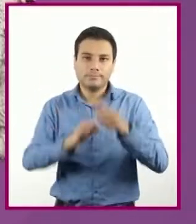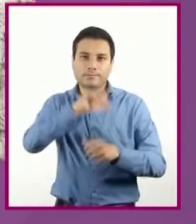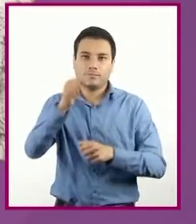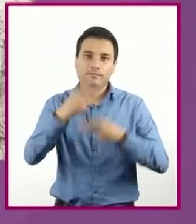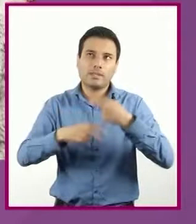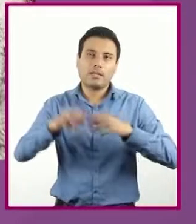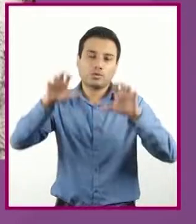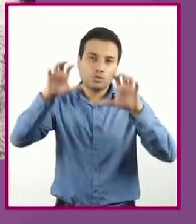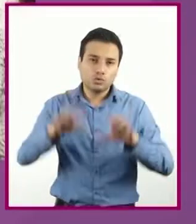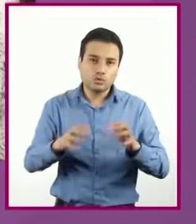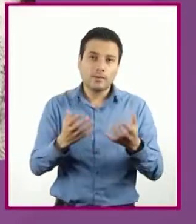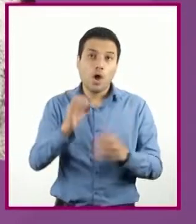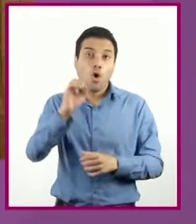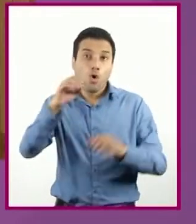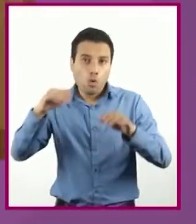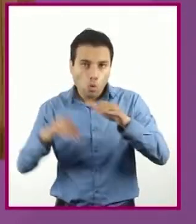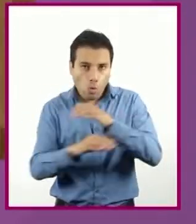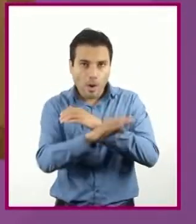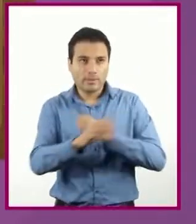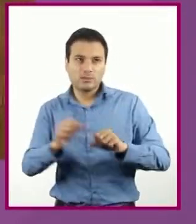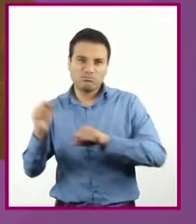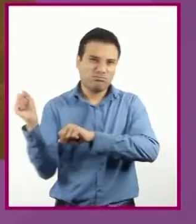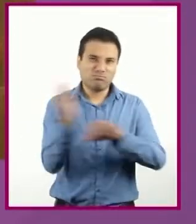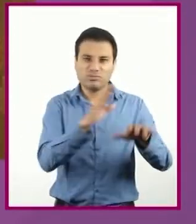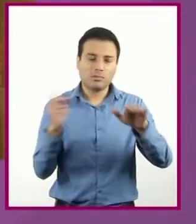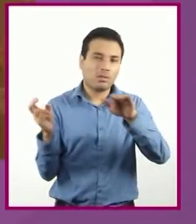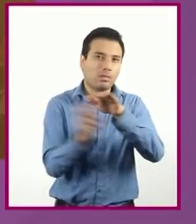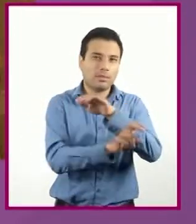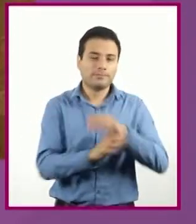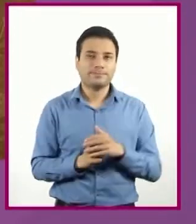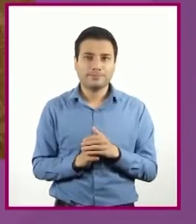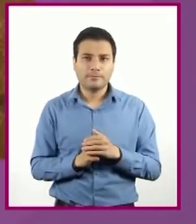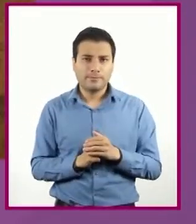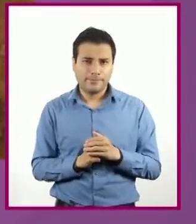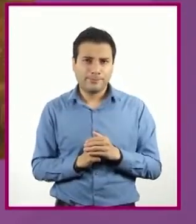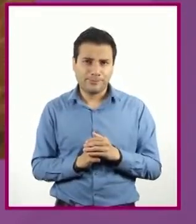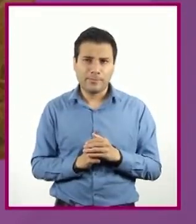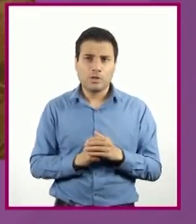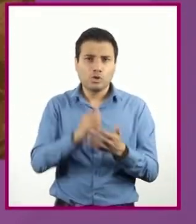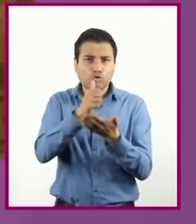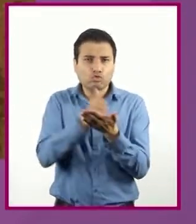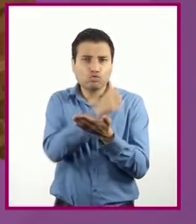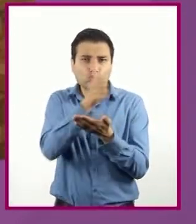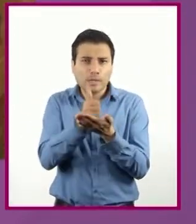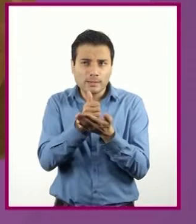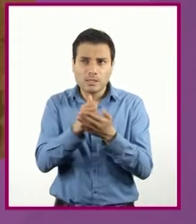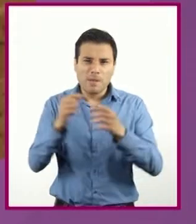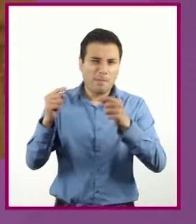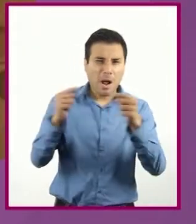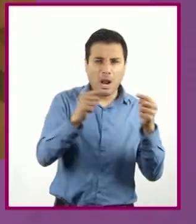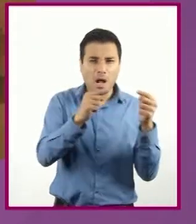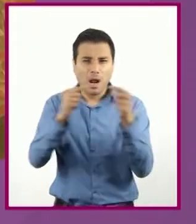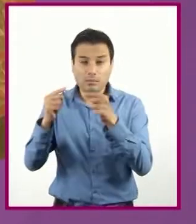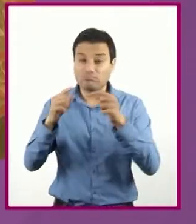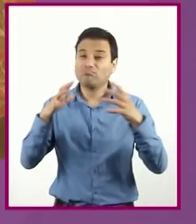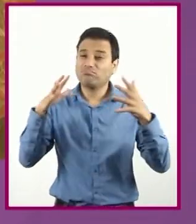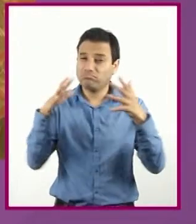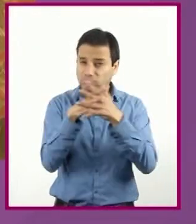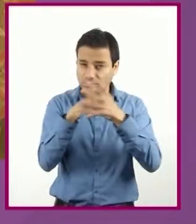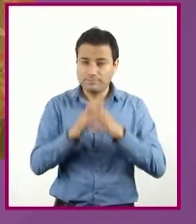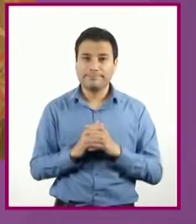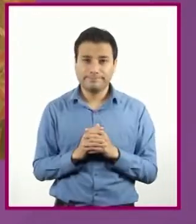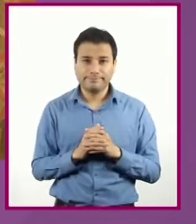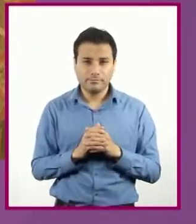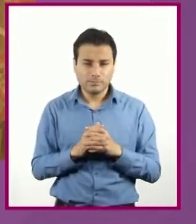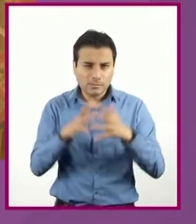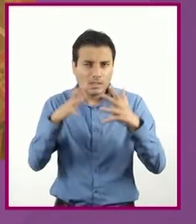o a las cuevas. La disputa por el poder entre las diversas ciudades mayas provocó guerras. Las